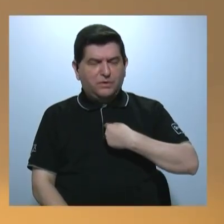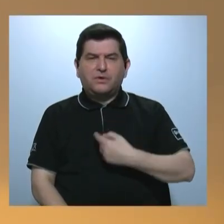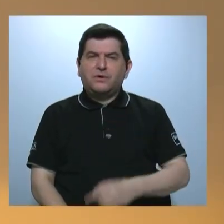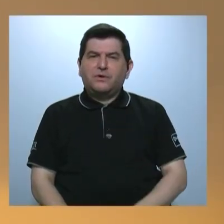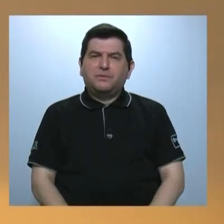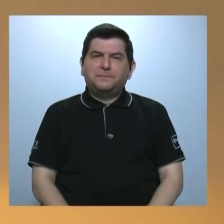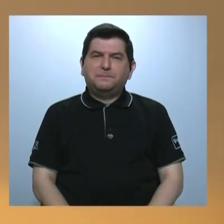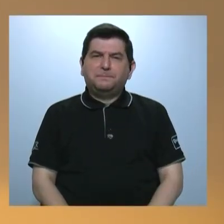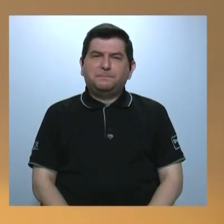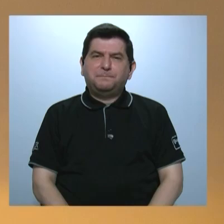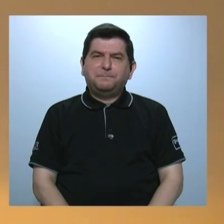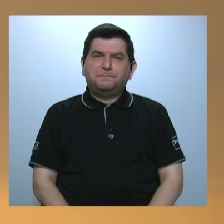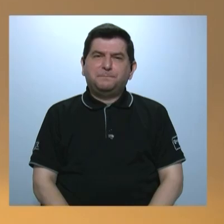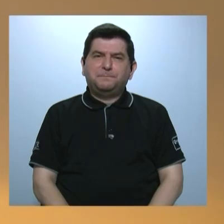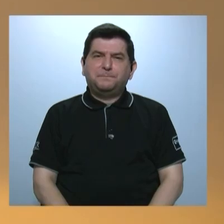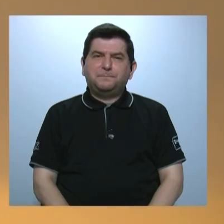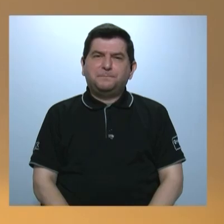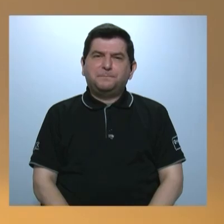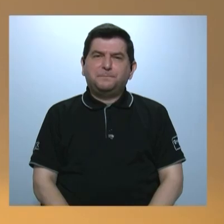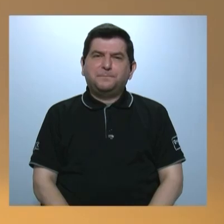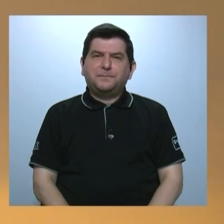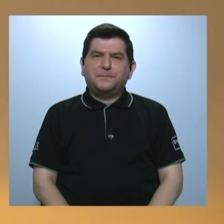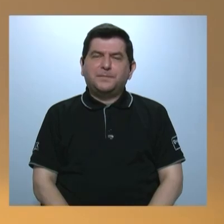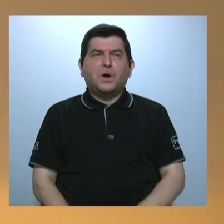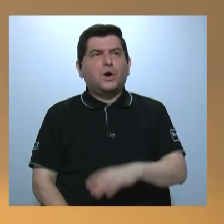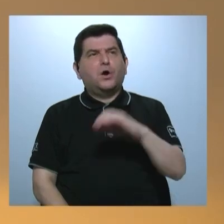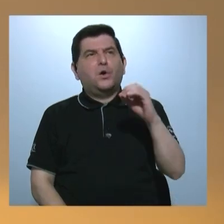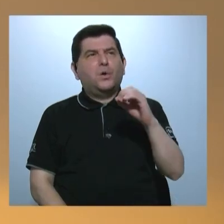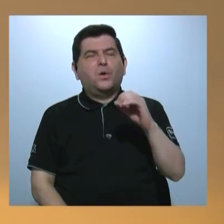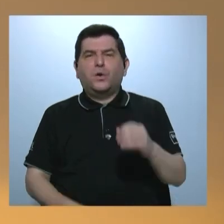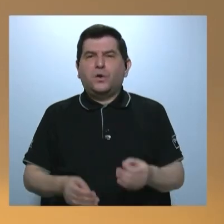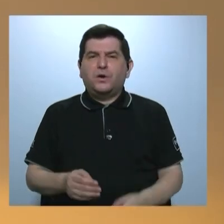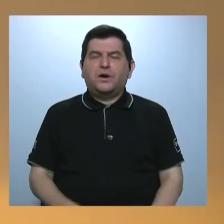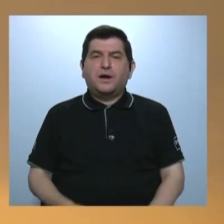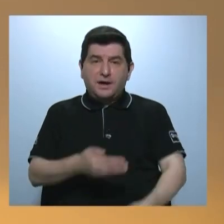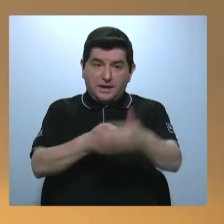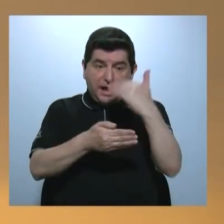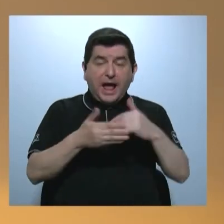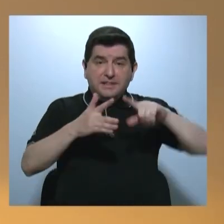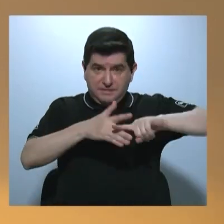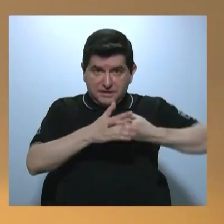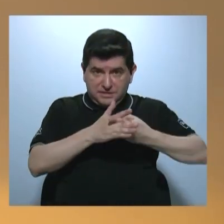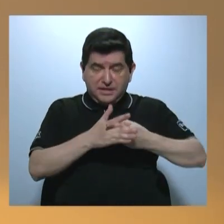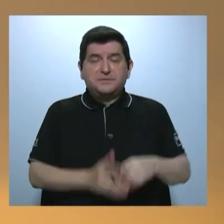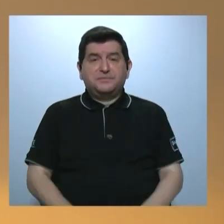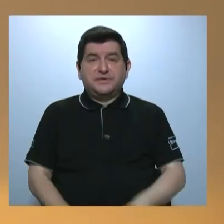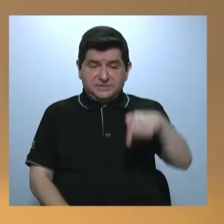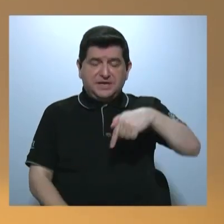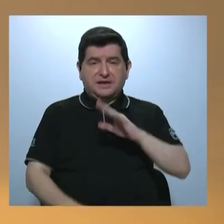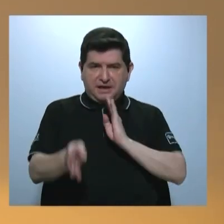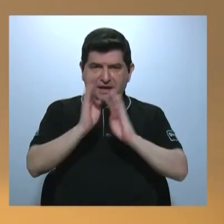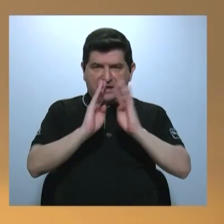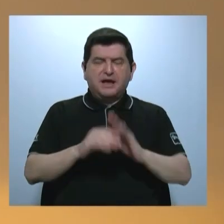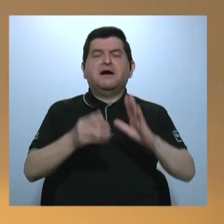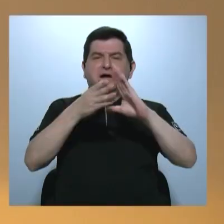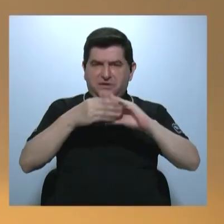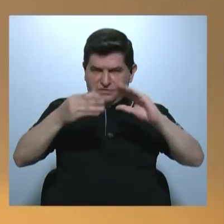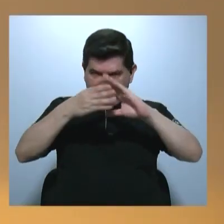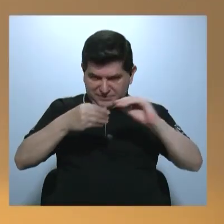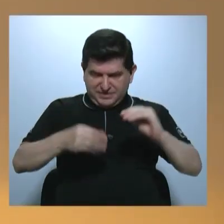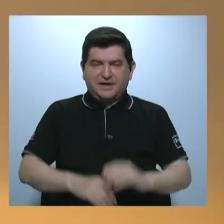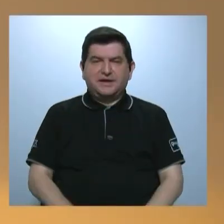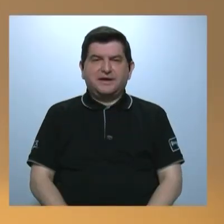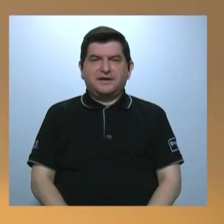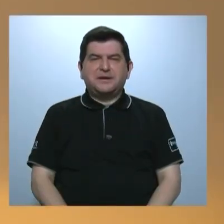es más, comentábamos antes de empezar a conversar, que